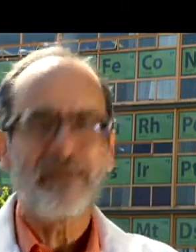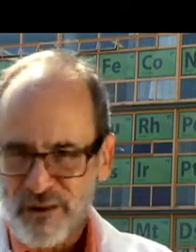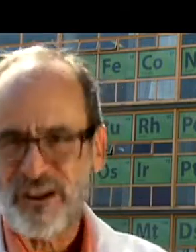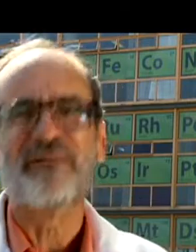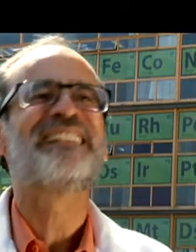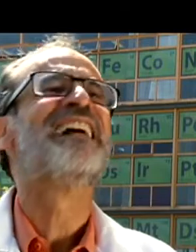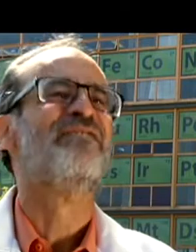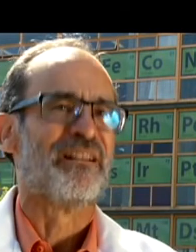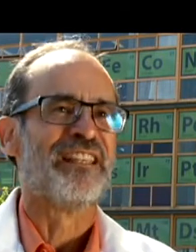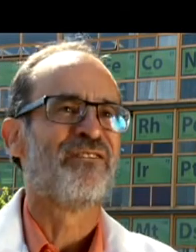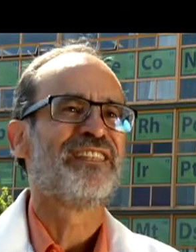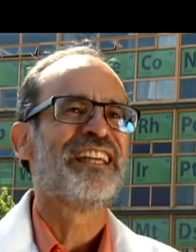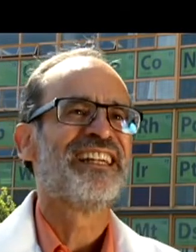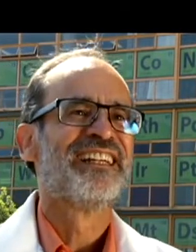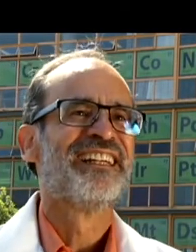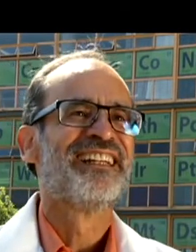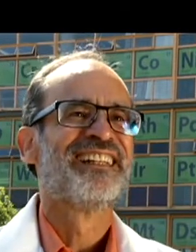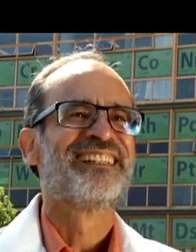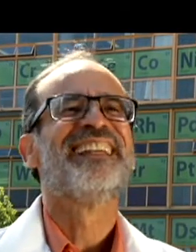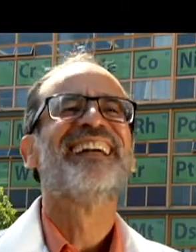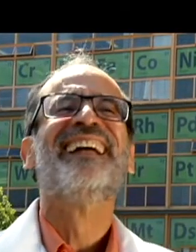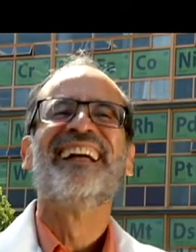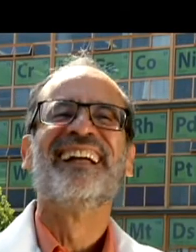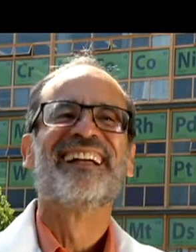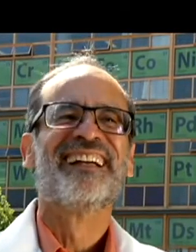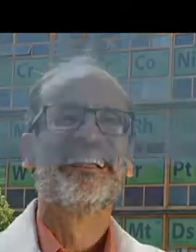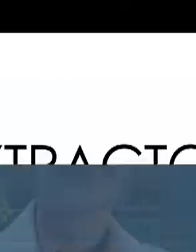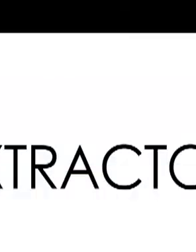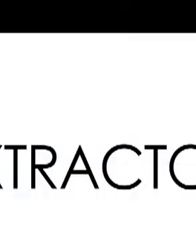vida cotidiana, pero que va a estar en nuestra vida cotidiana.